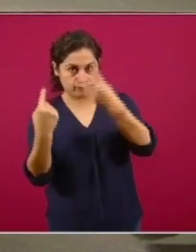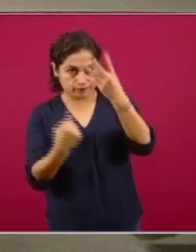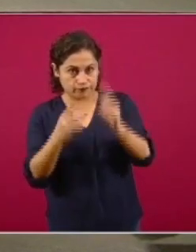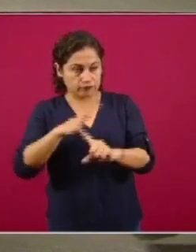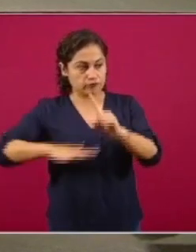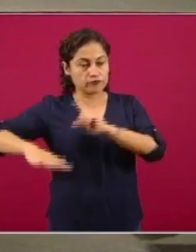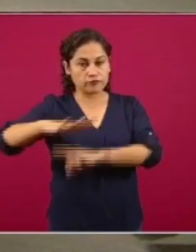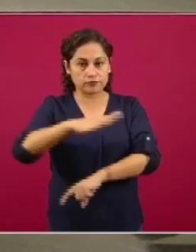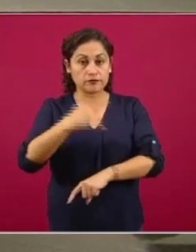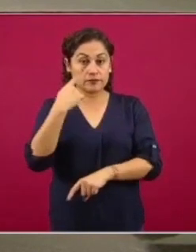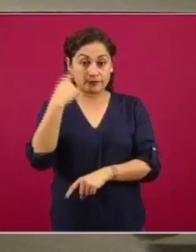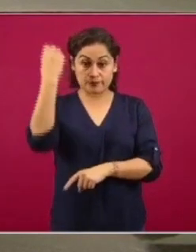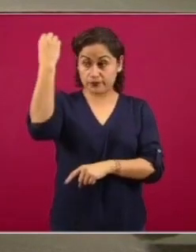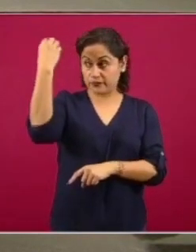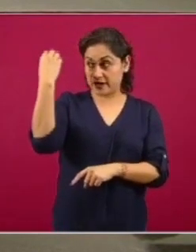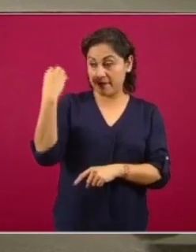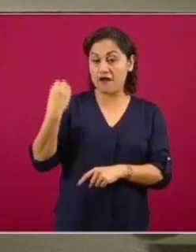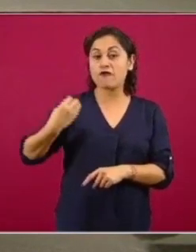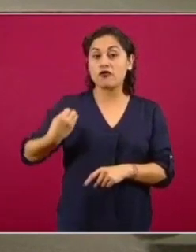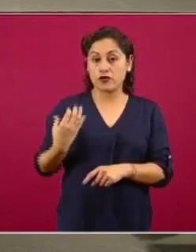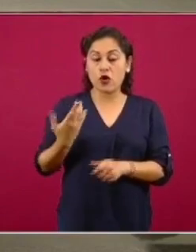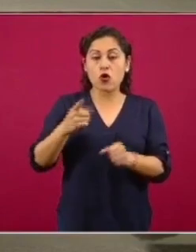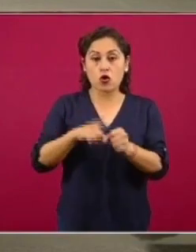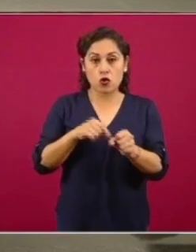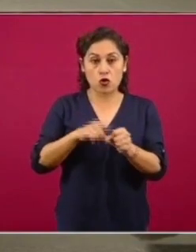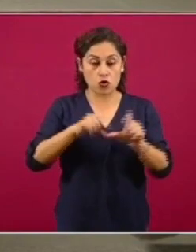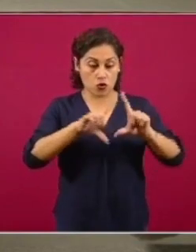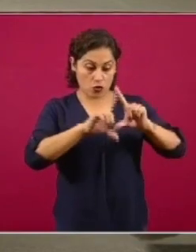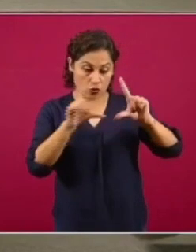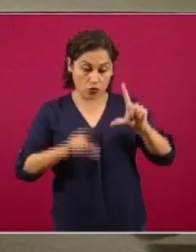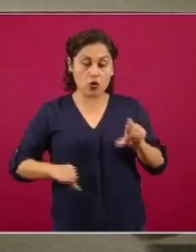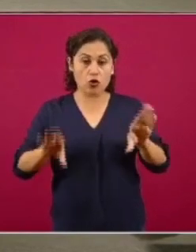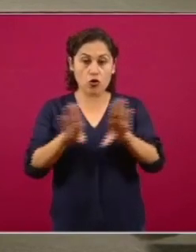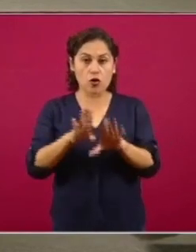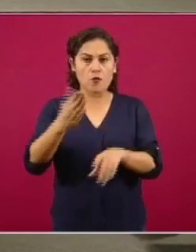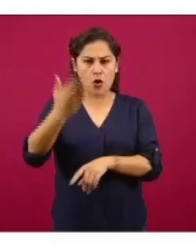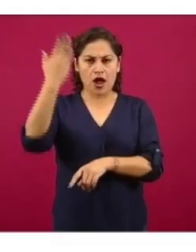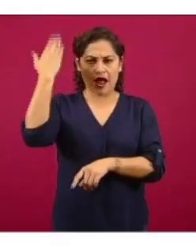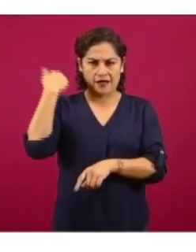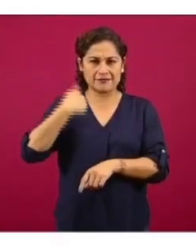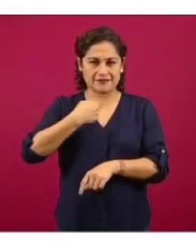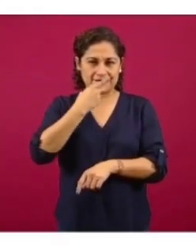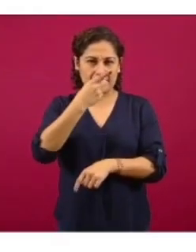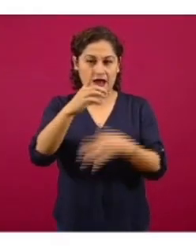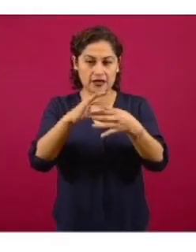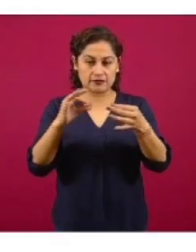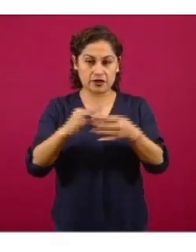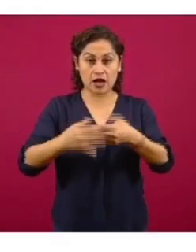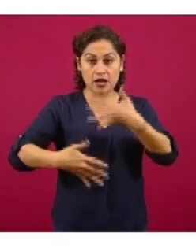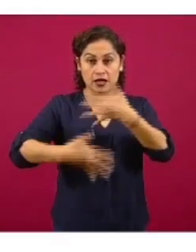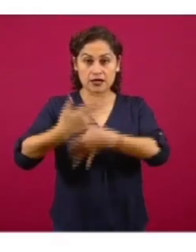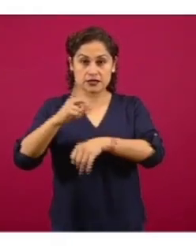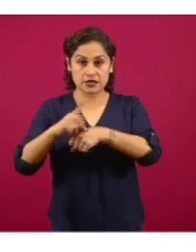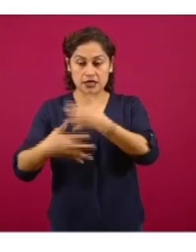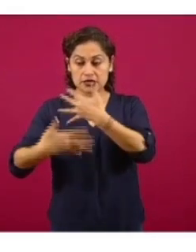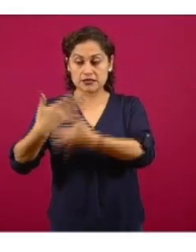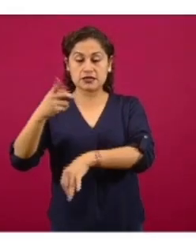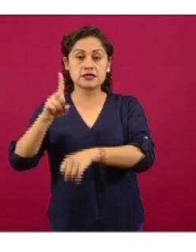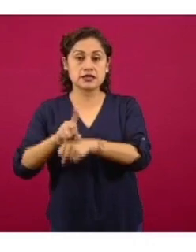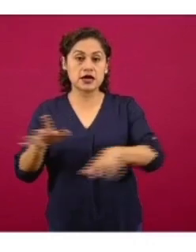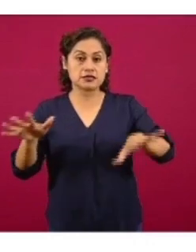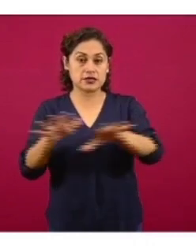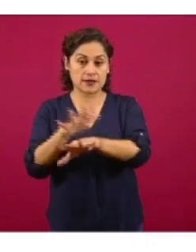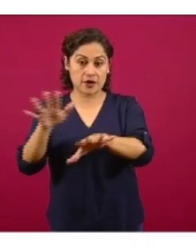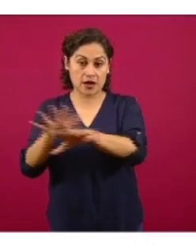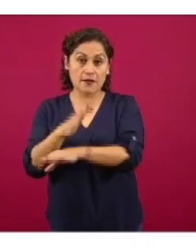semáforo de riesgo COVID, como lo presentamos, es un semáforo que se actualiza cada 15 días. Que es el